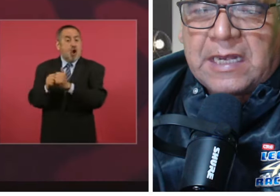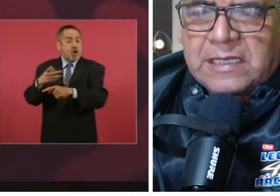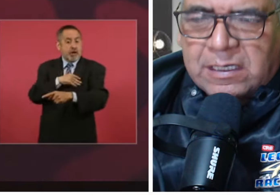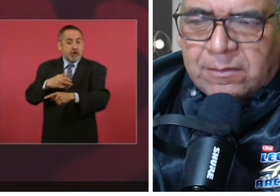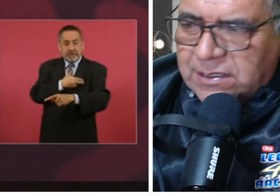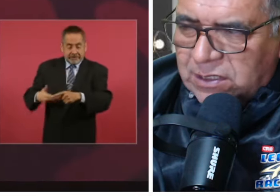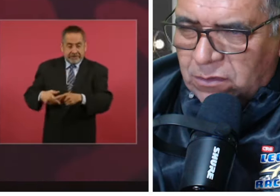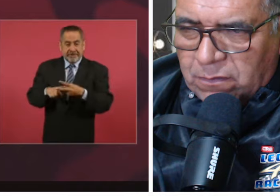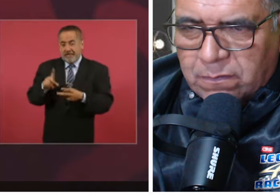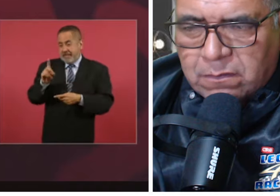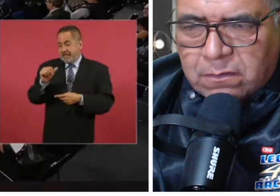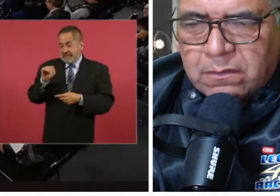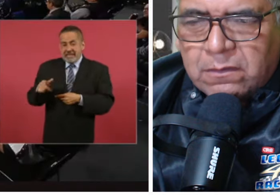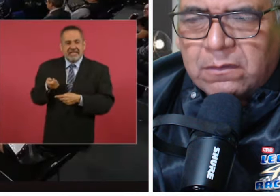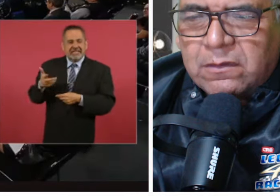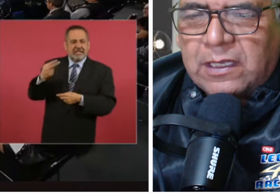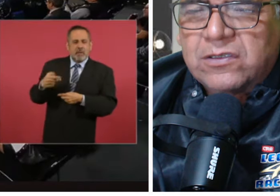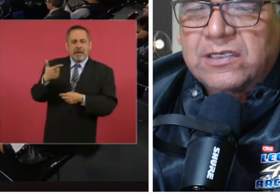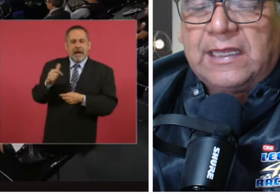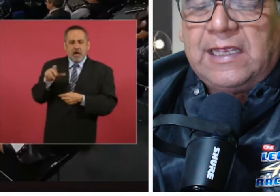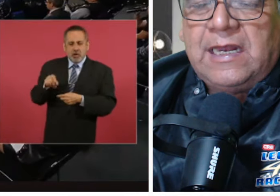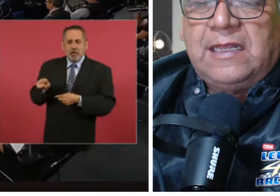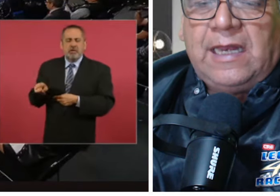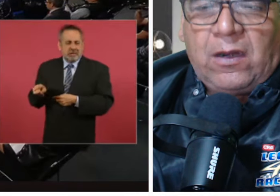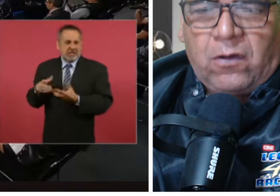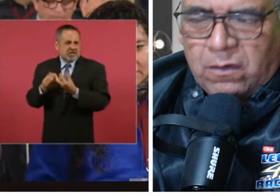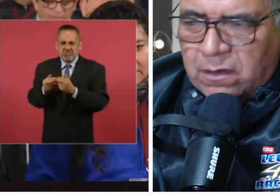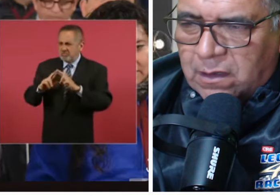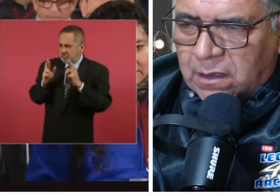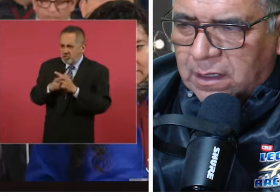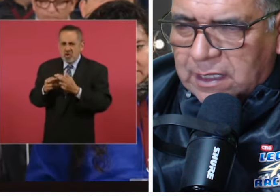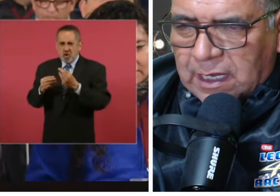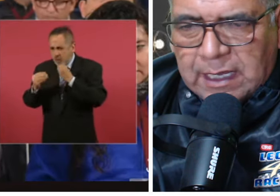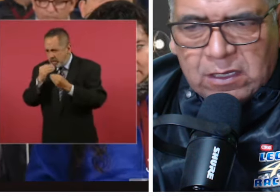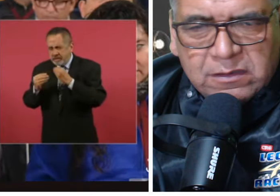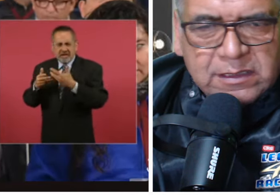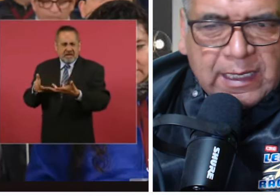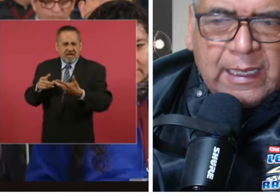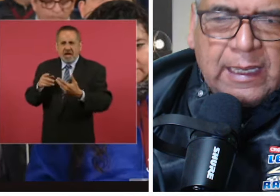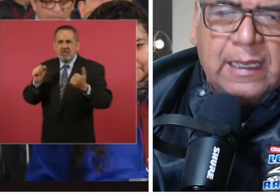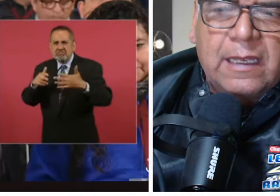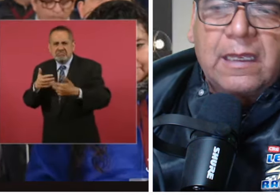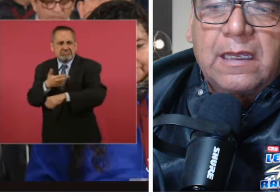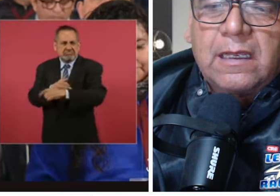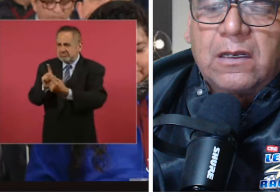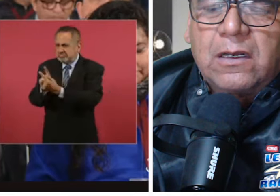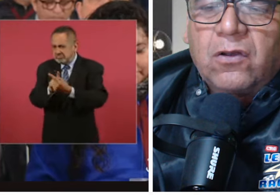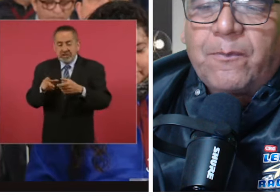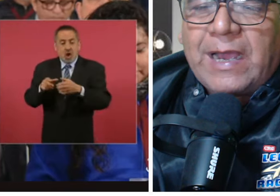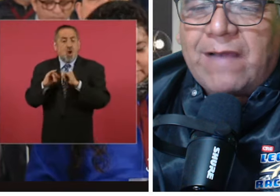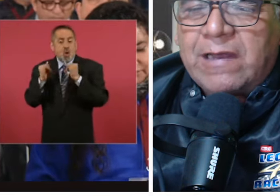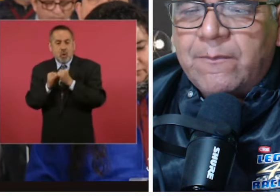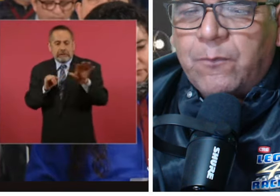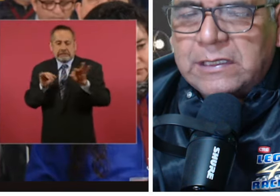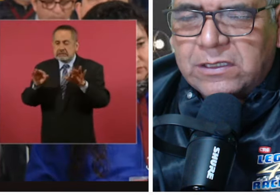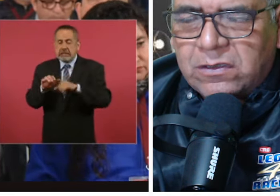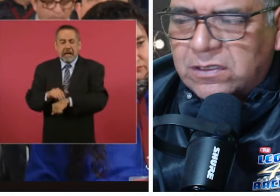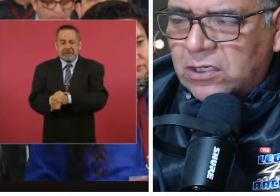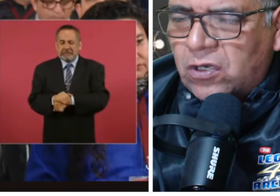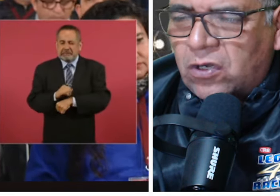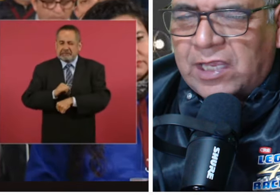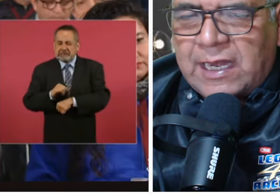están al servicio de los que tienen dinero, de aquellos que no pagaban